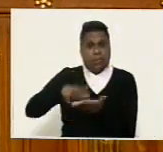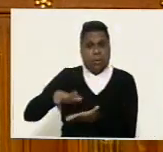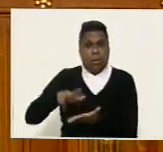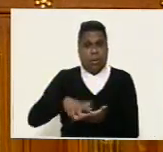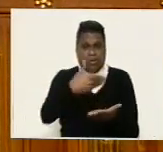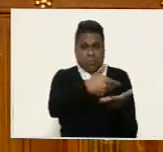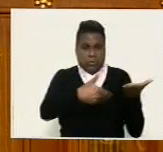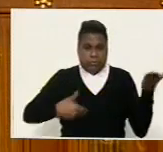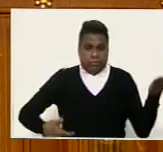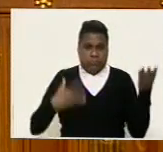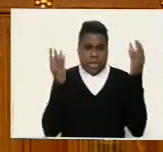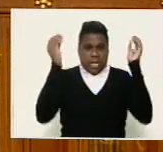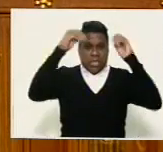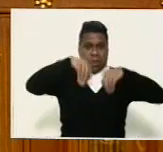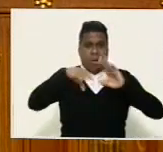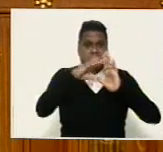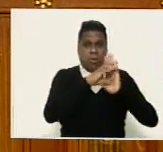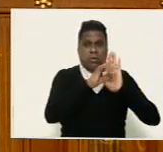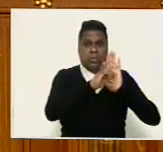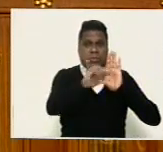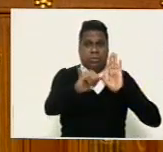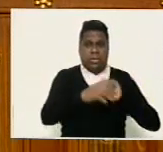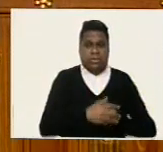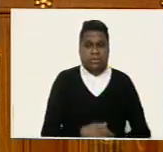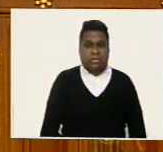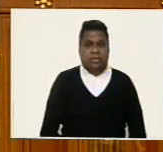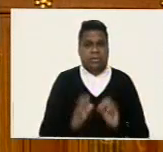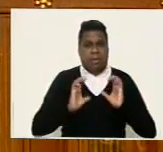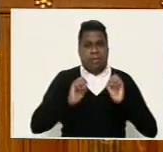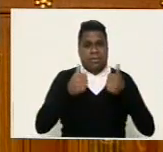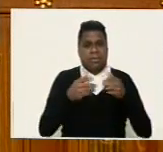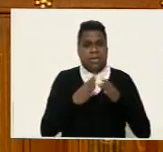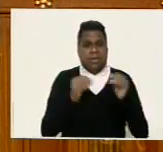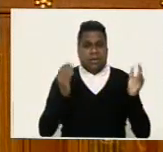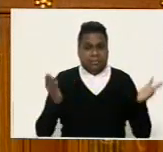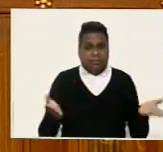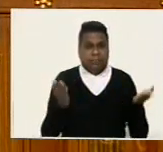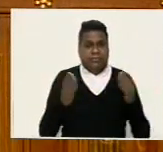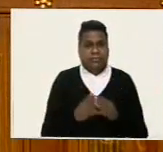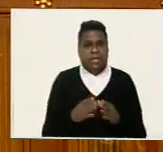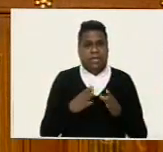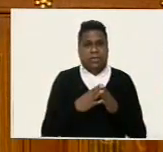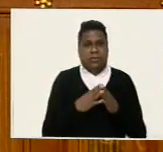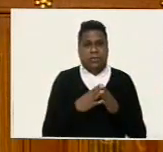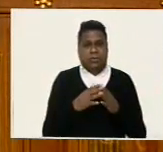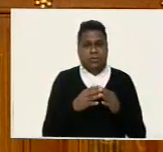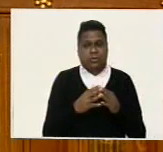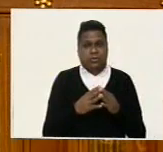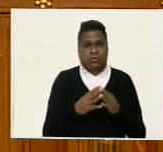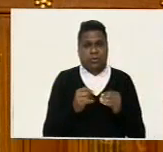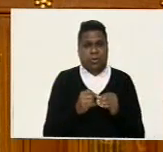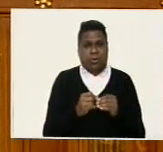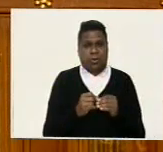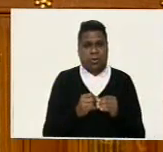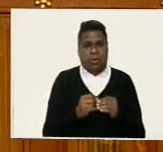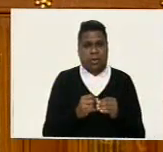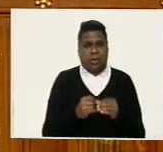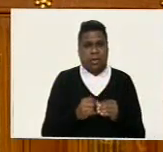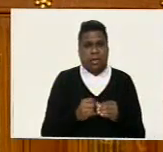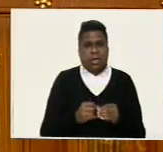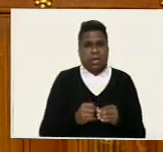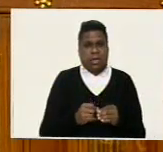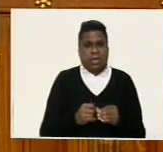este acuerdo constituyente que va a realzar la lucha por la verdad, la lucha por la